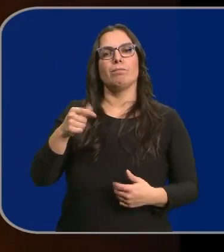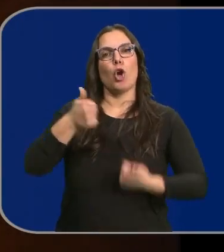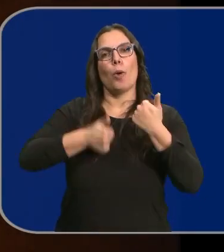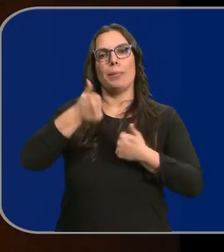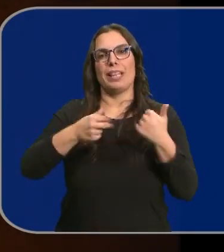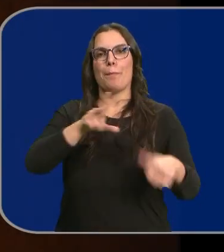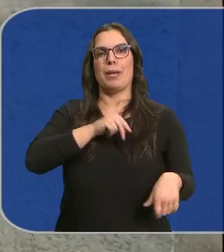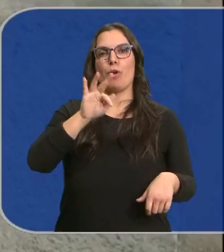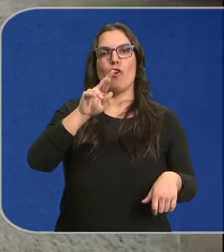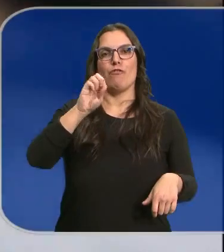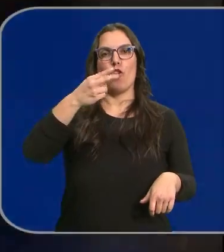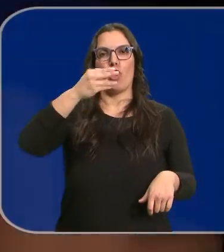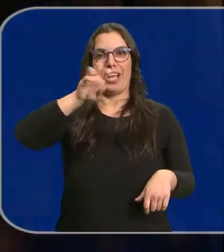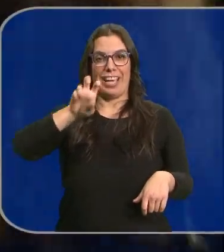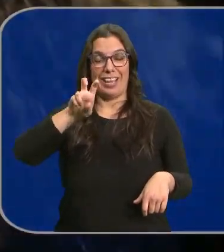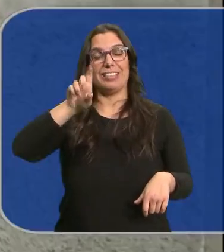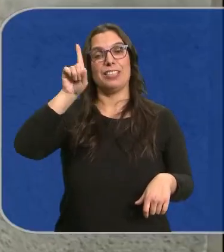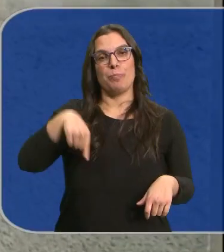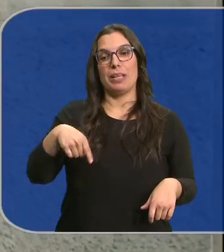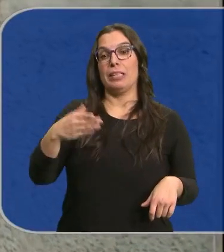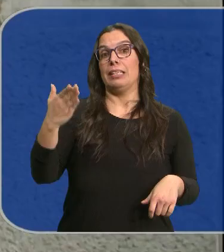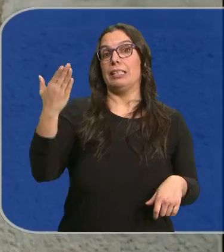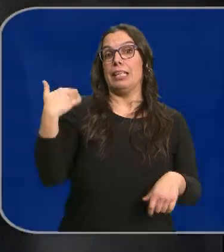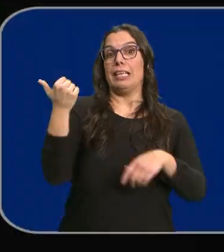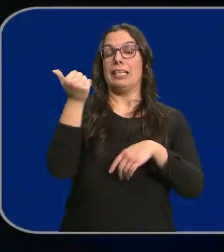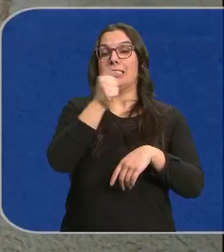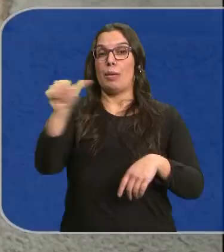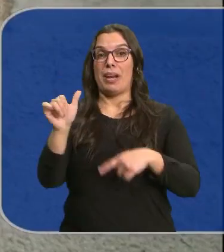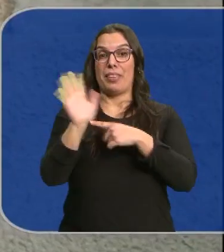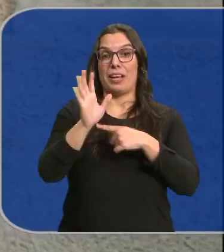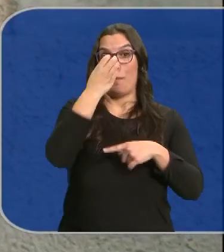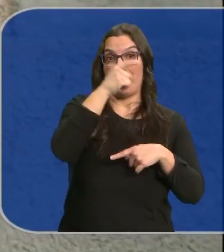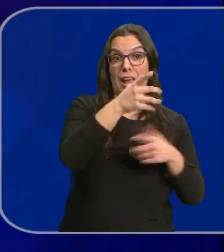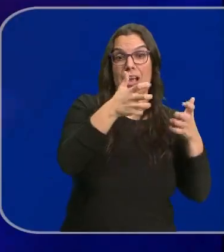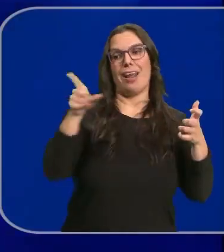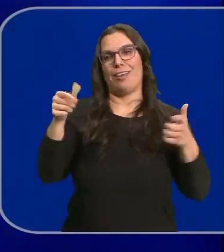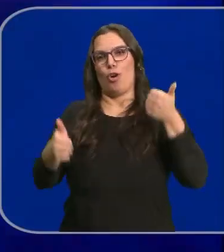y Tótem Loba, de Verónica Echegui, que ganó la Semana de Cine de Medina del Campo.